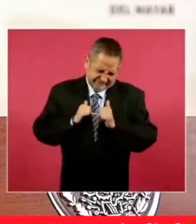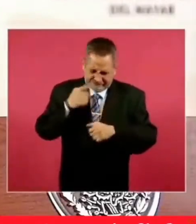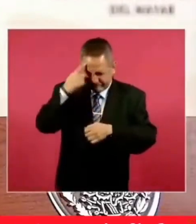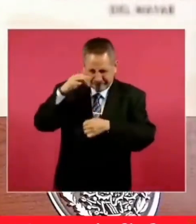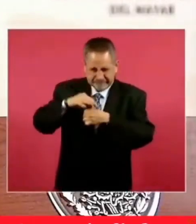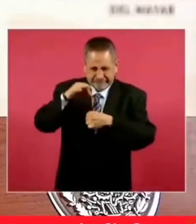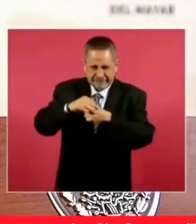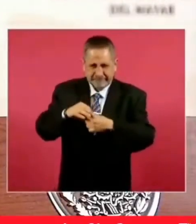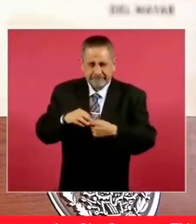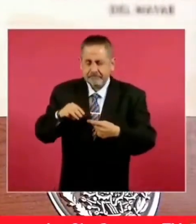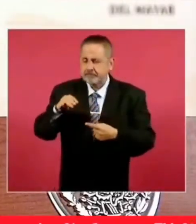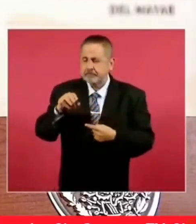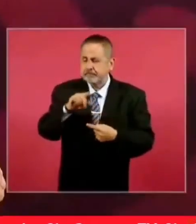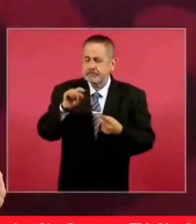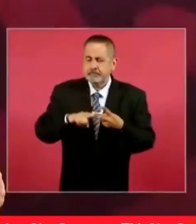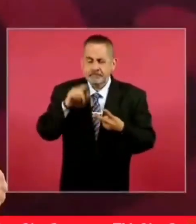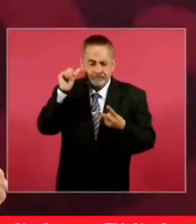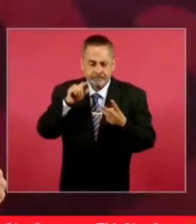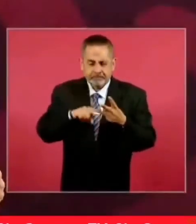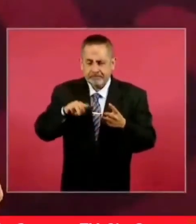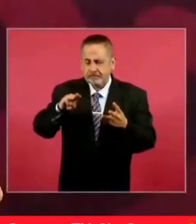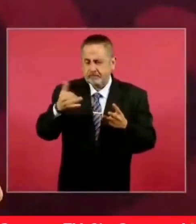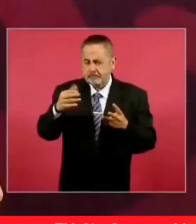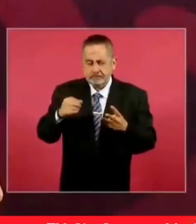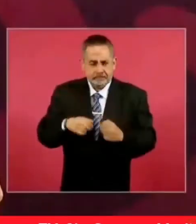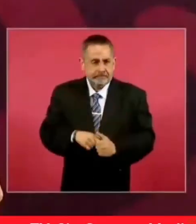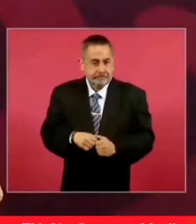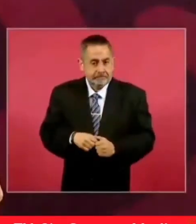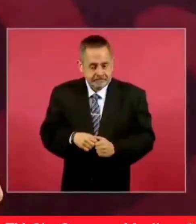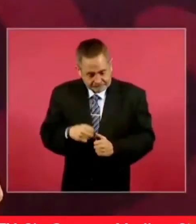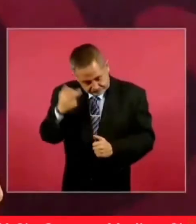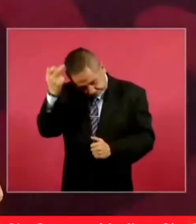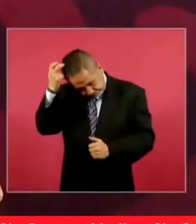marzo, abril y mayo.